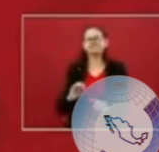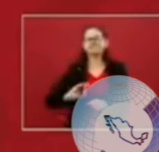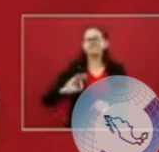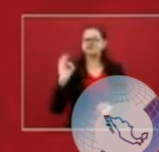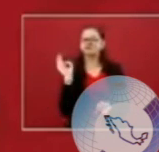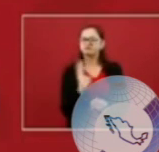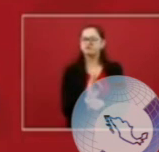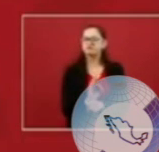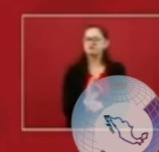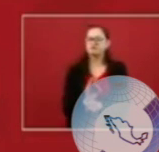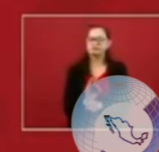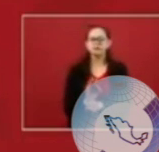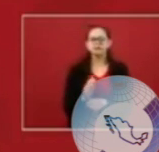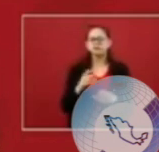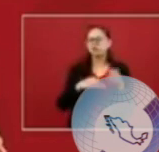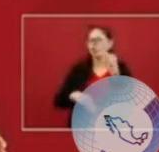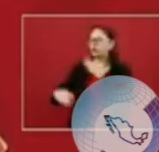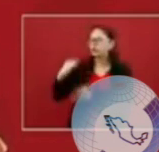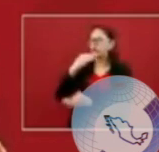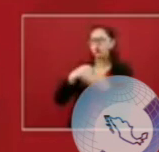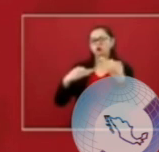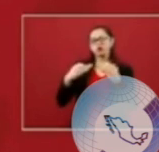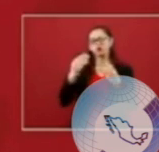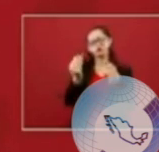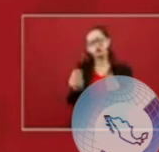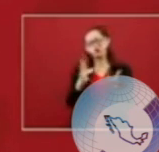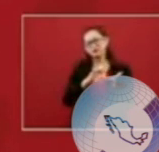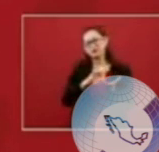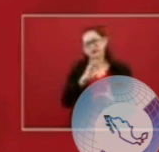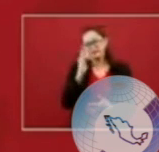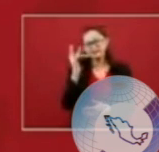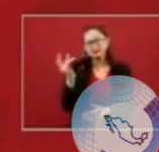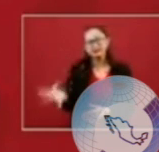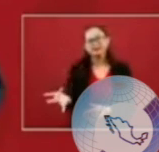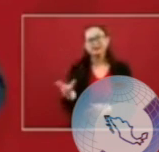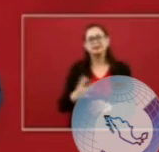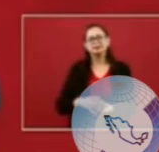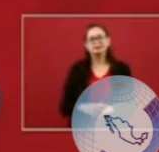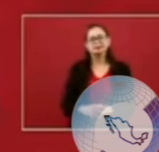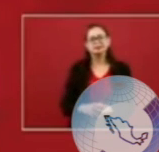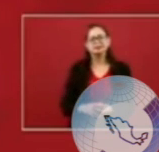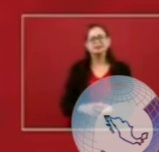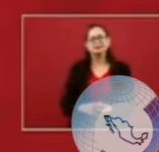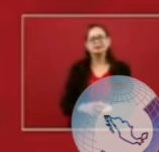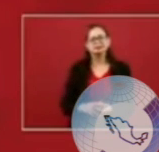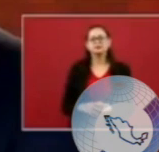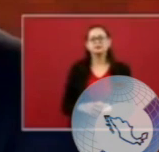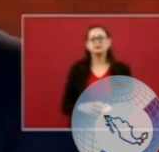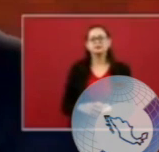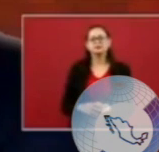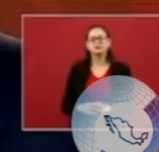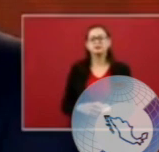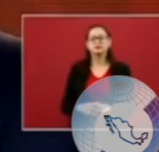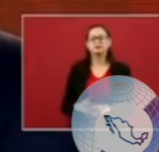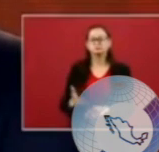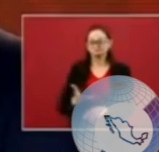Mi agradecimiento a todos, porque lo hicimos de